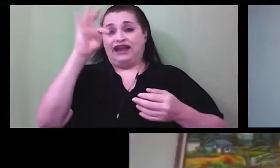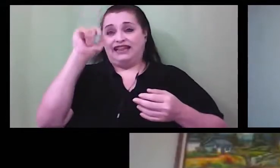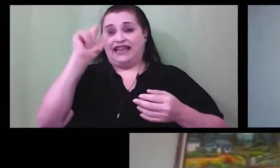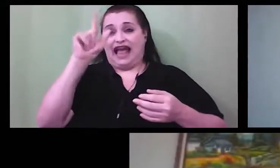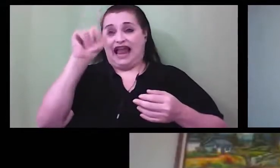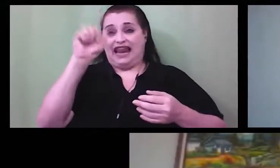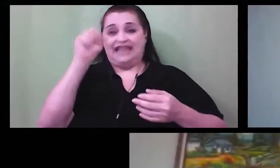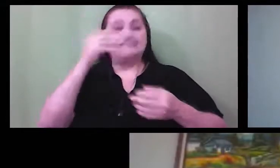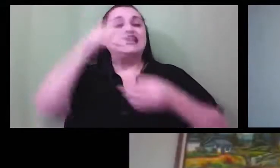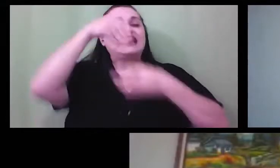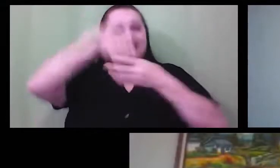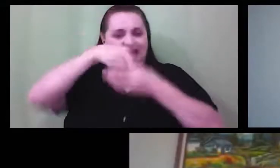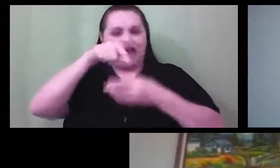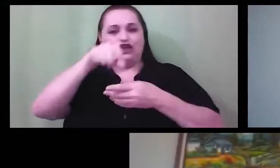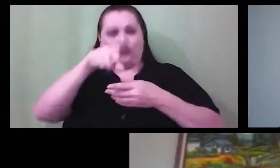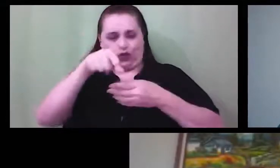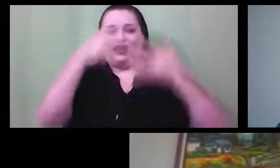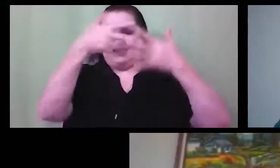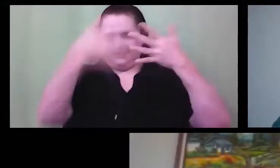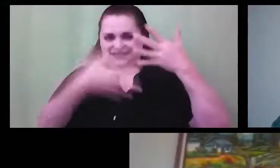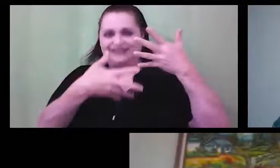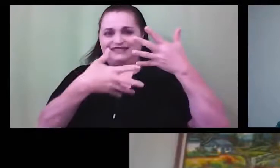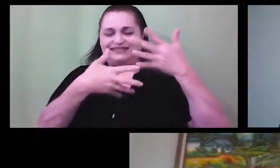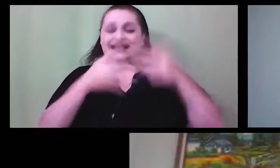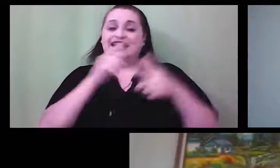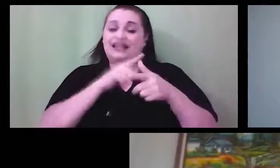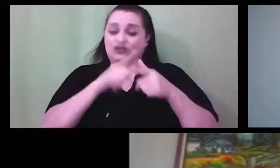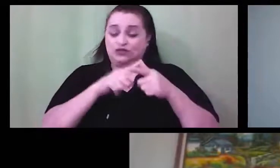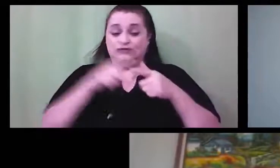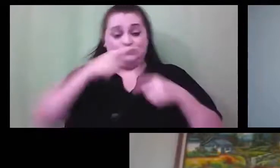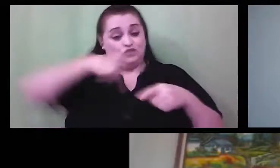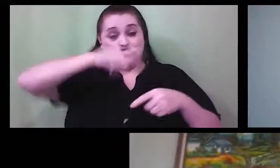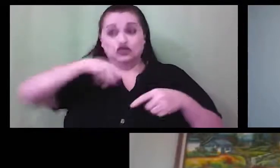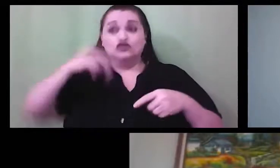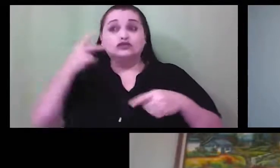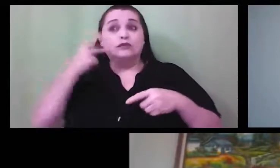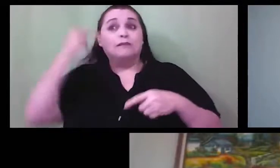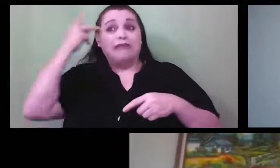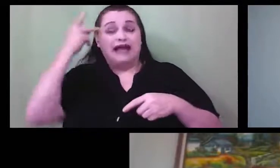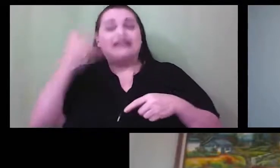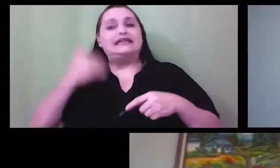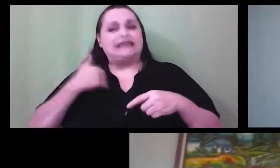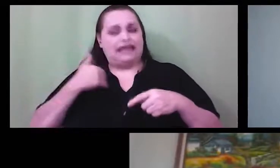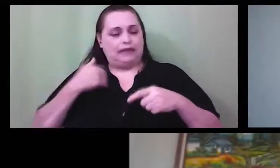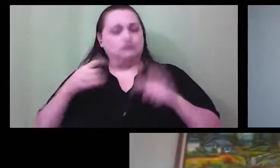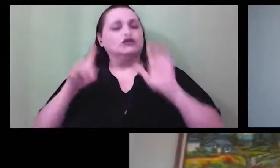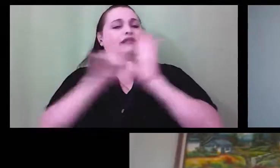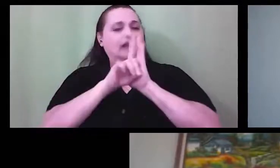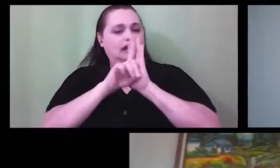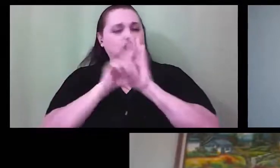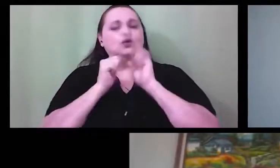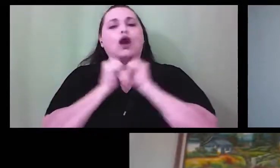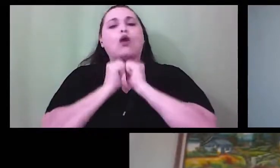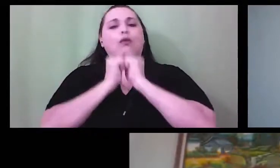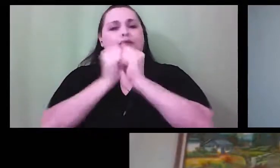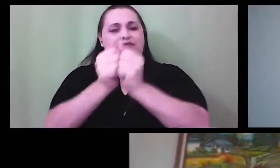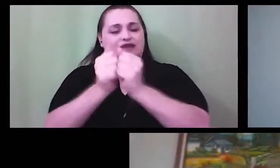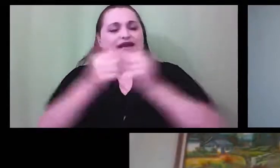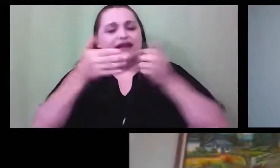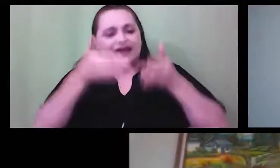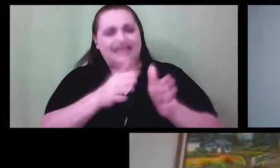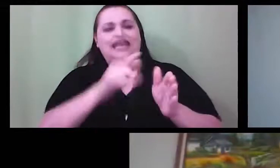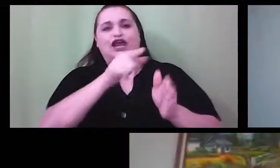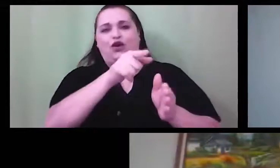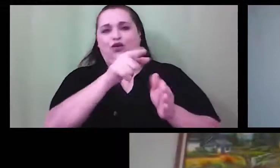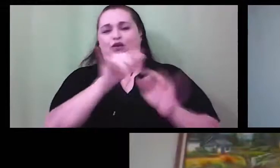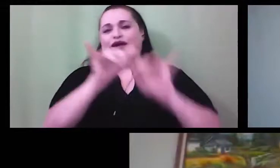entra dentro de esta gama, ¿verdad? Entonces, nosotros como papás tenemos el derecho de acompañar a mi hijo